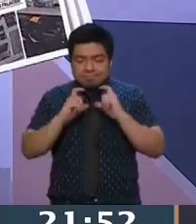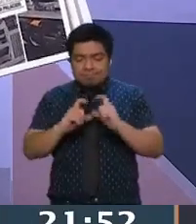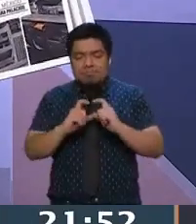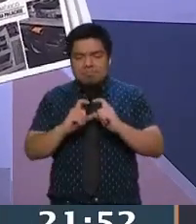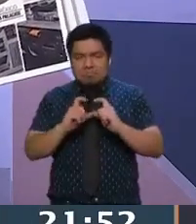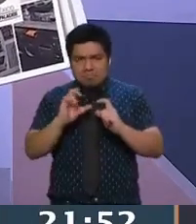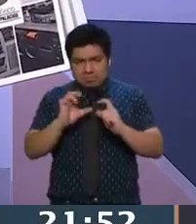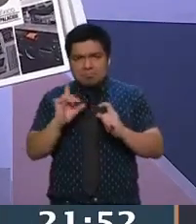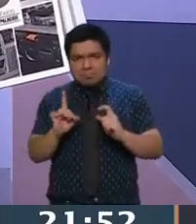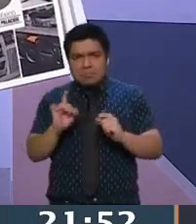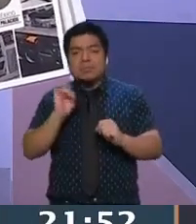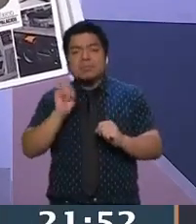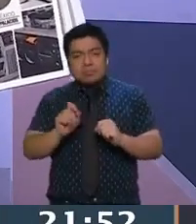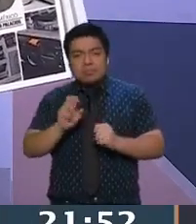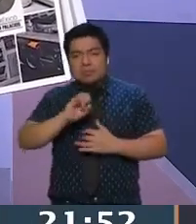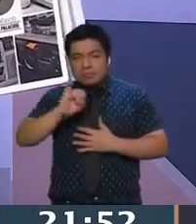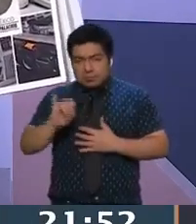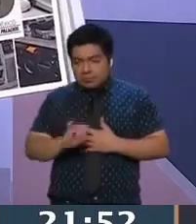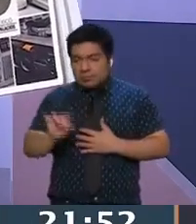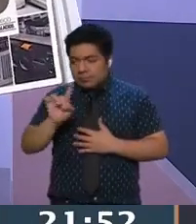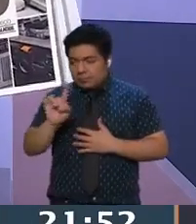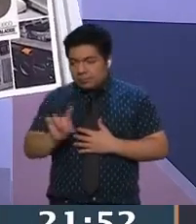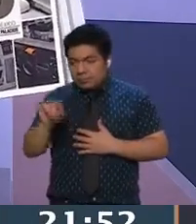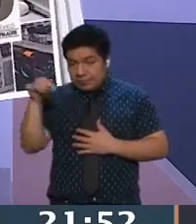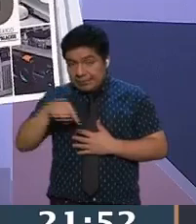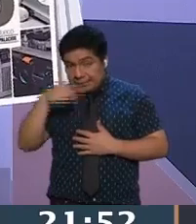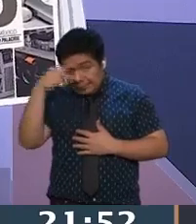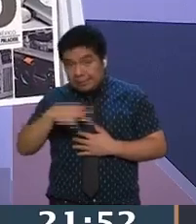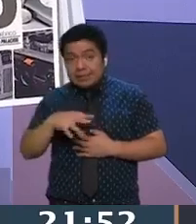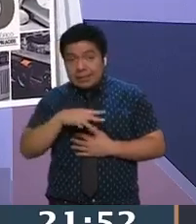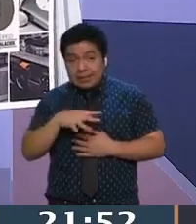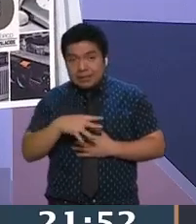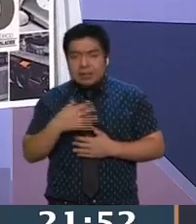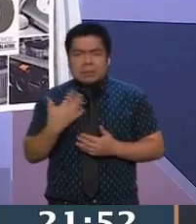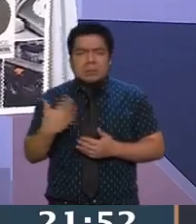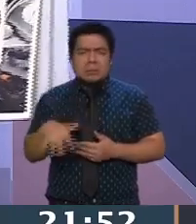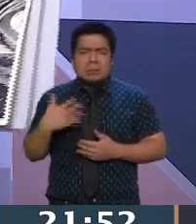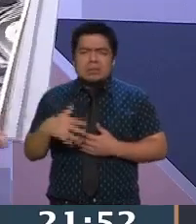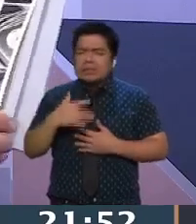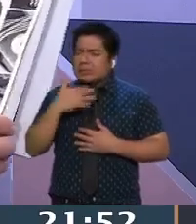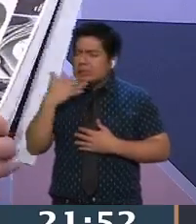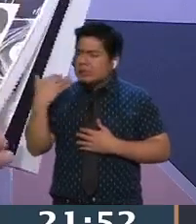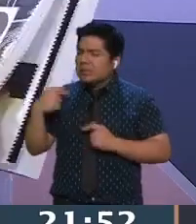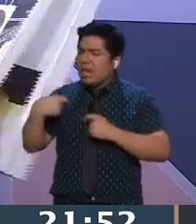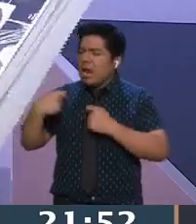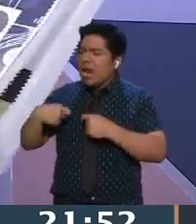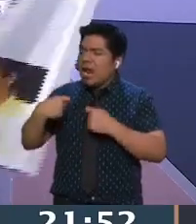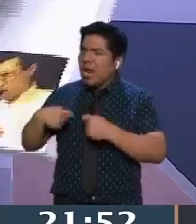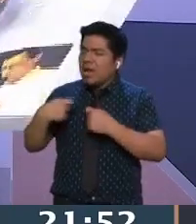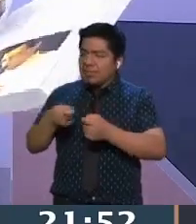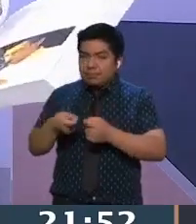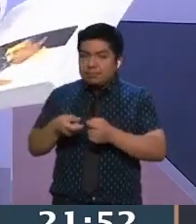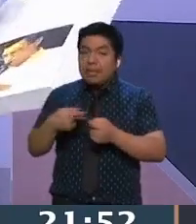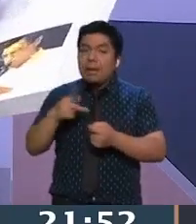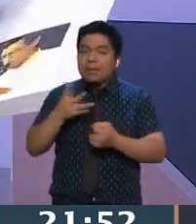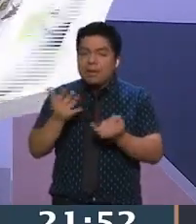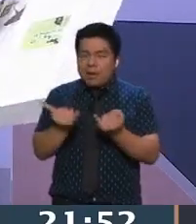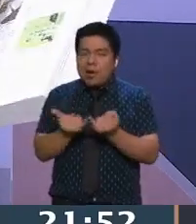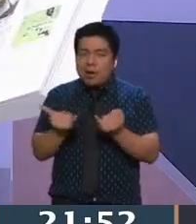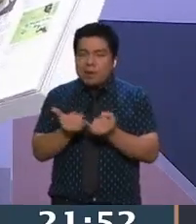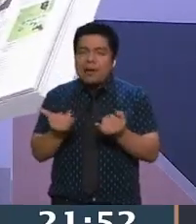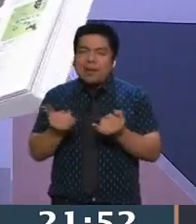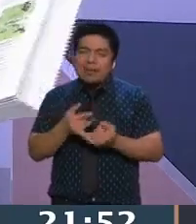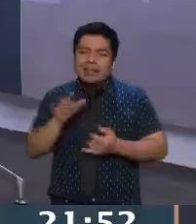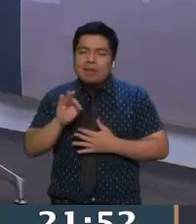que no solamente el jazz en México existe y tiene una rica tradición, sino además tiene una riqueza